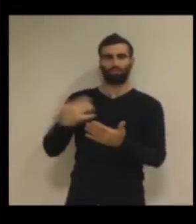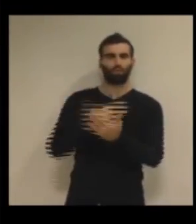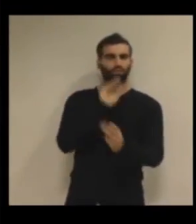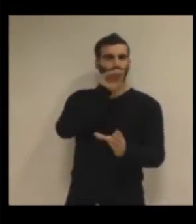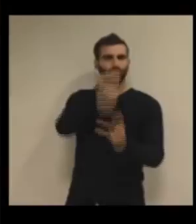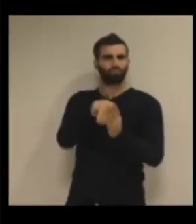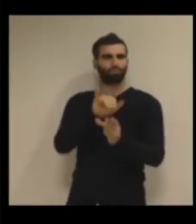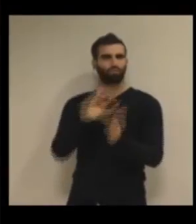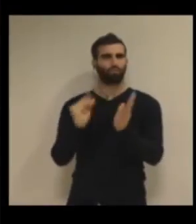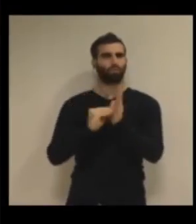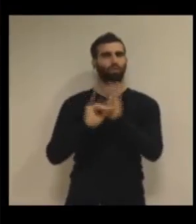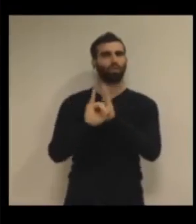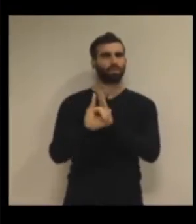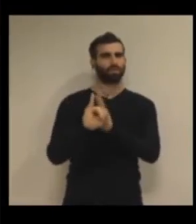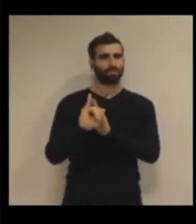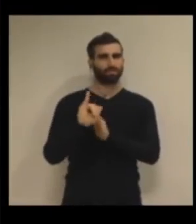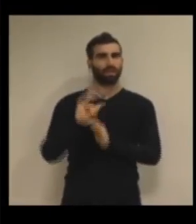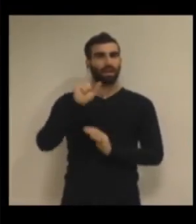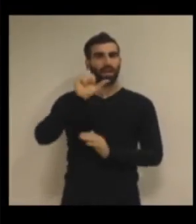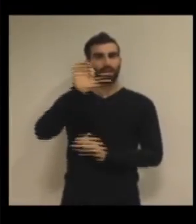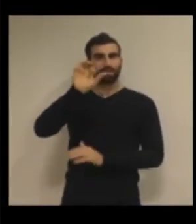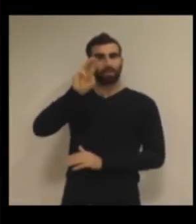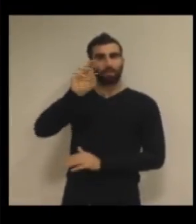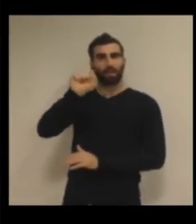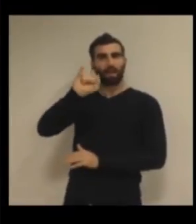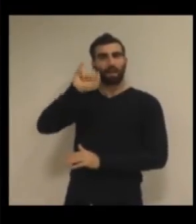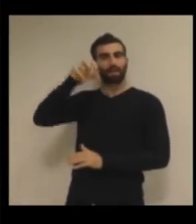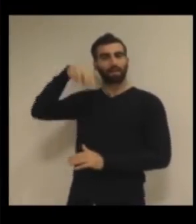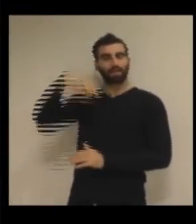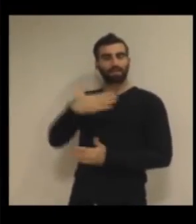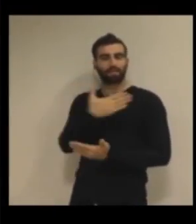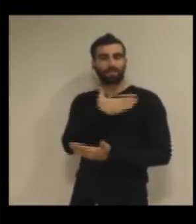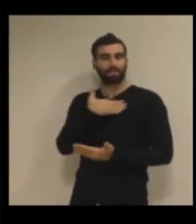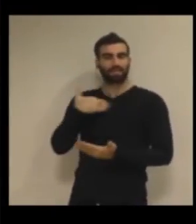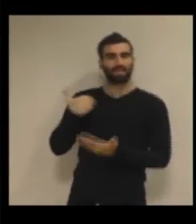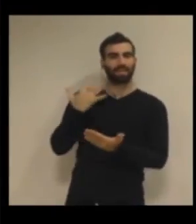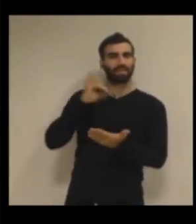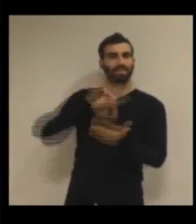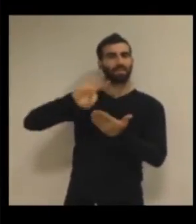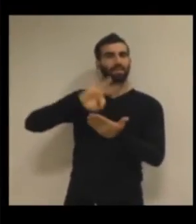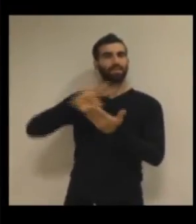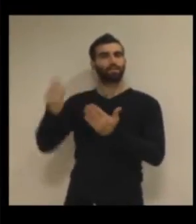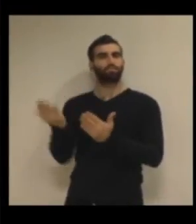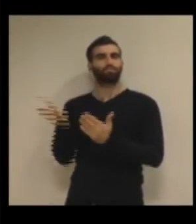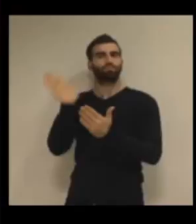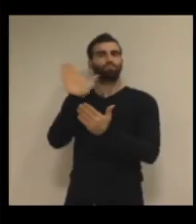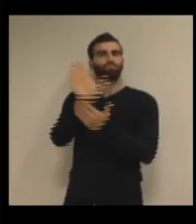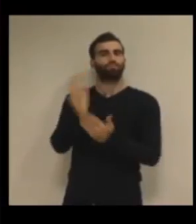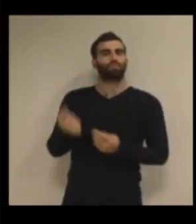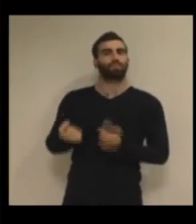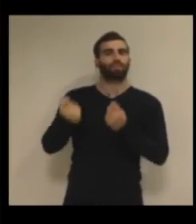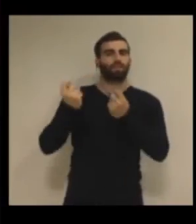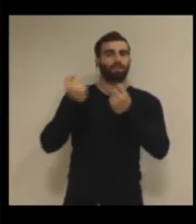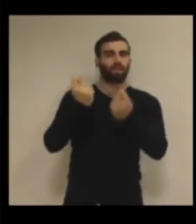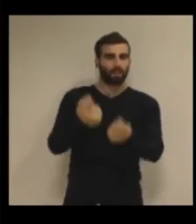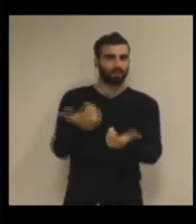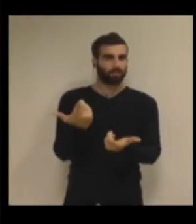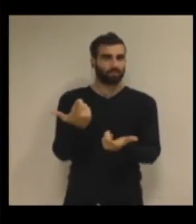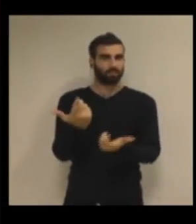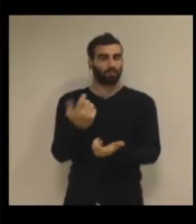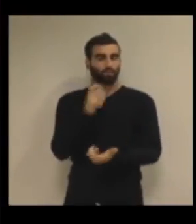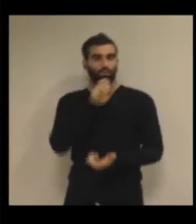Aspain solo pretende el ofrecer un servicio, implantarlo en la cartera de servicios a través